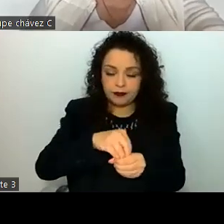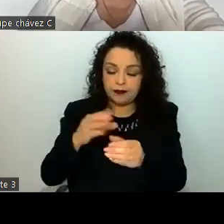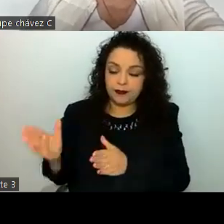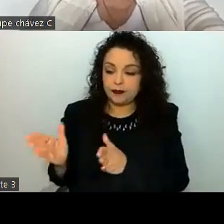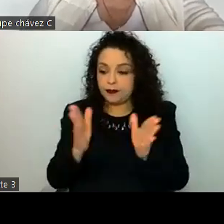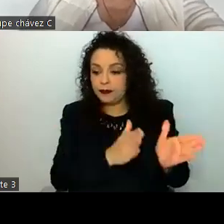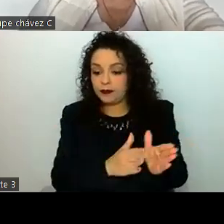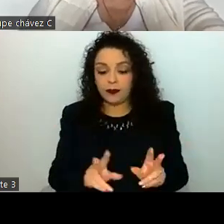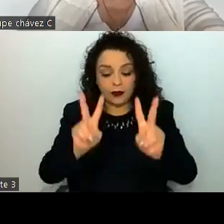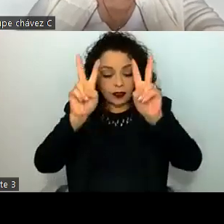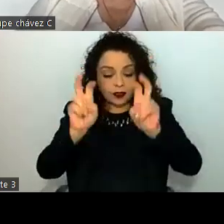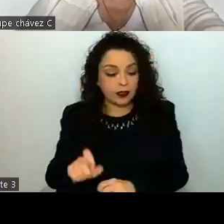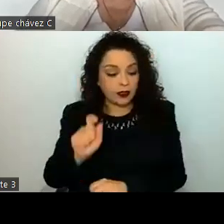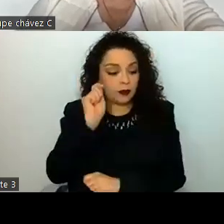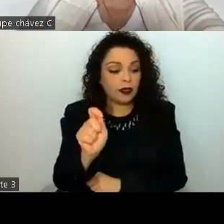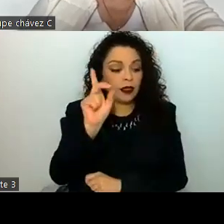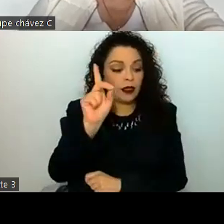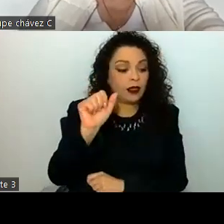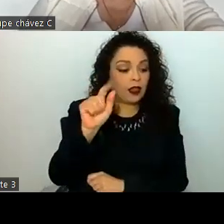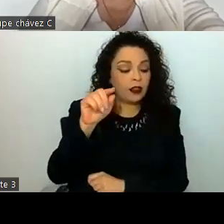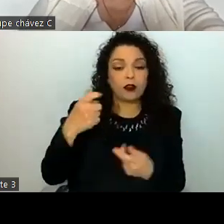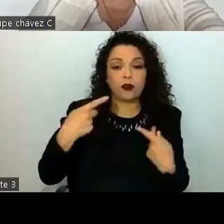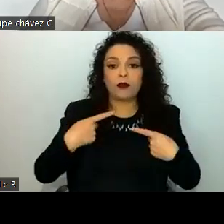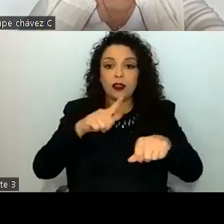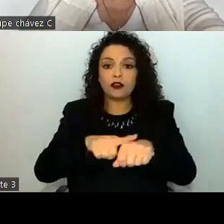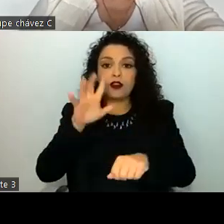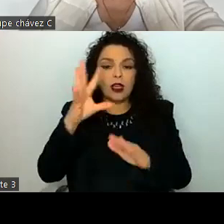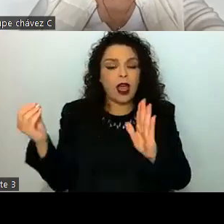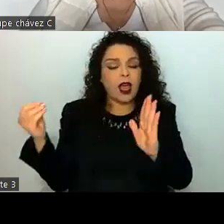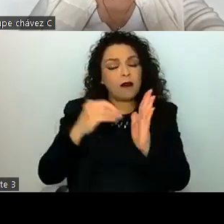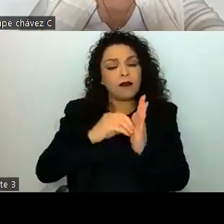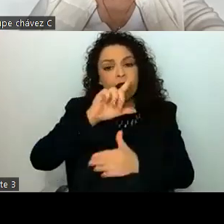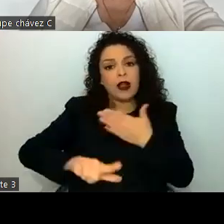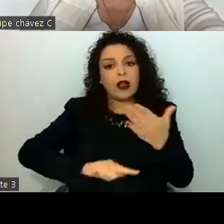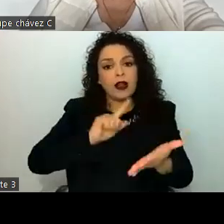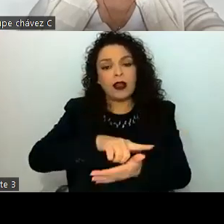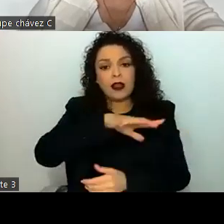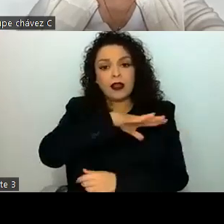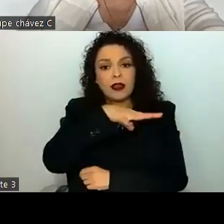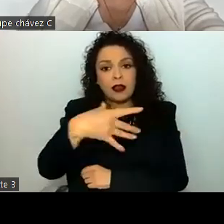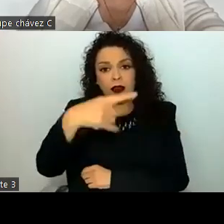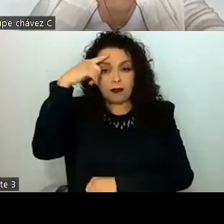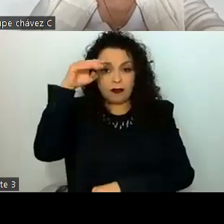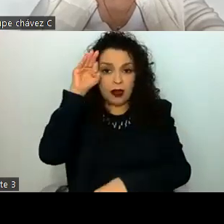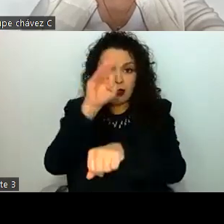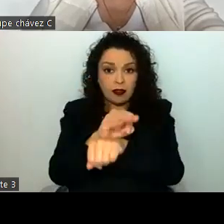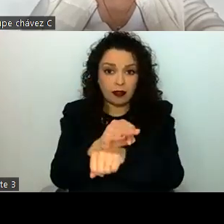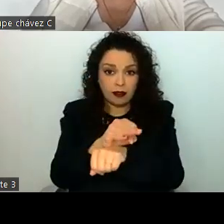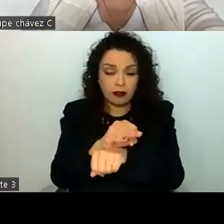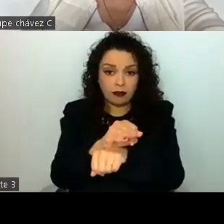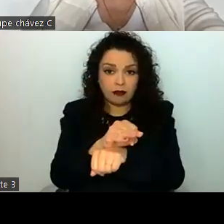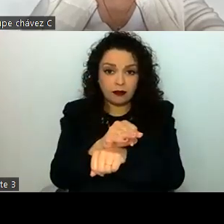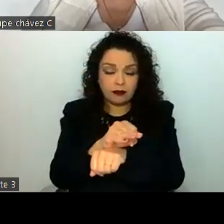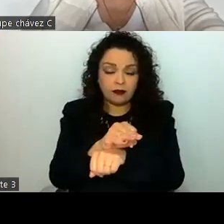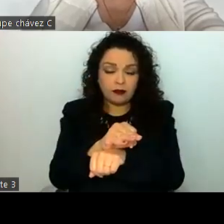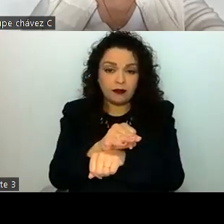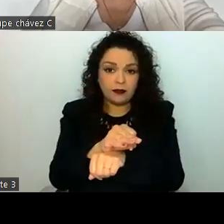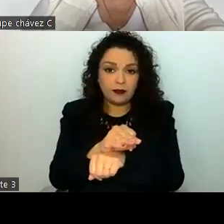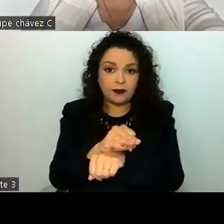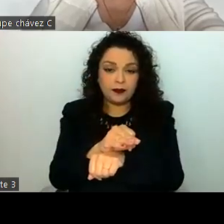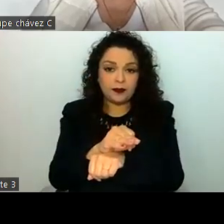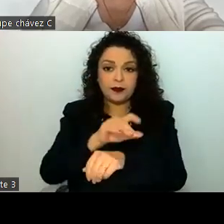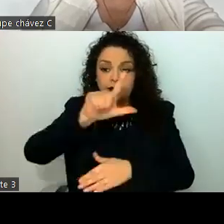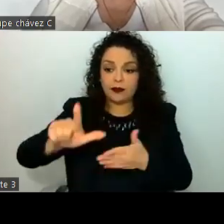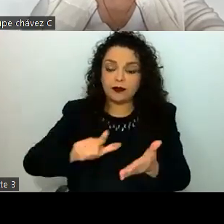personales ya están previstos en la Ley General de Protección de Datos Personales en posesión de sujetos, la Ley